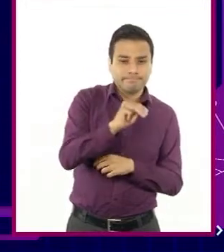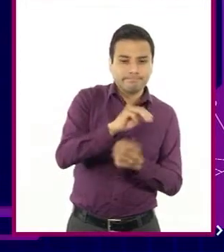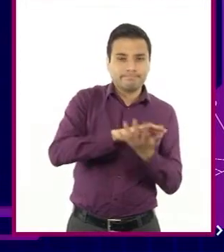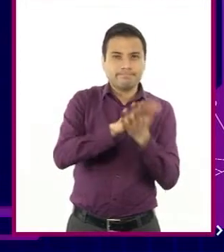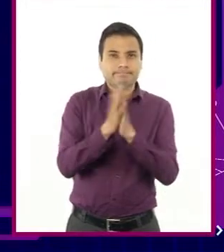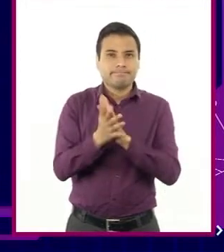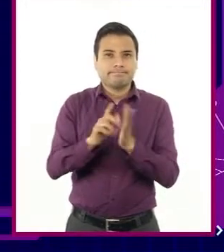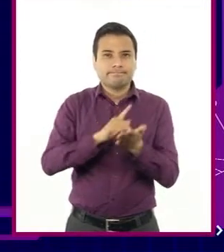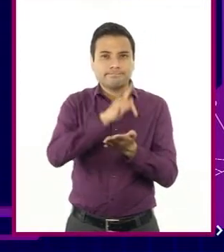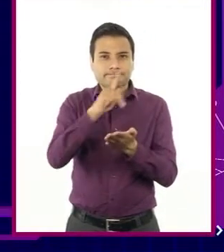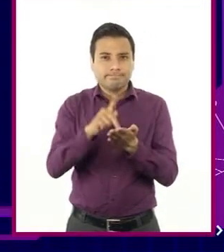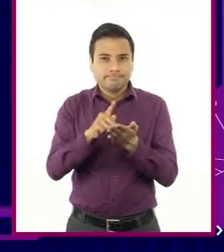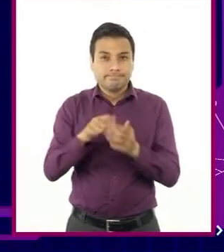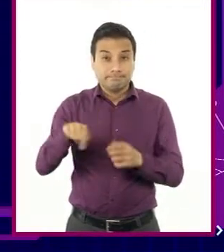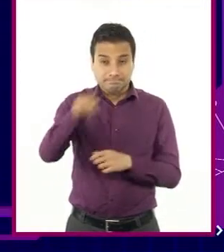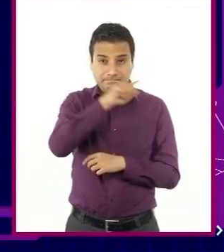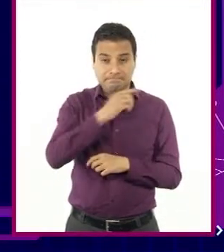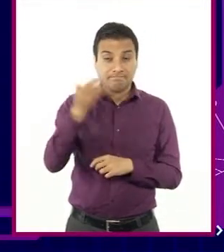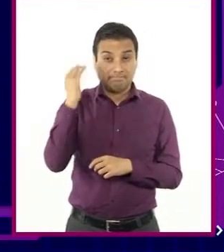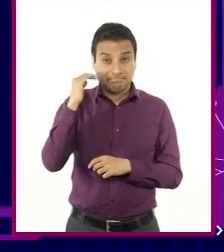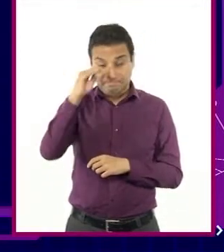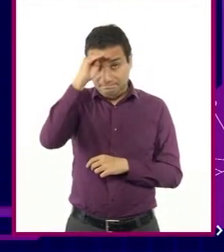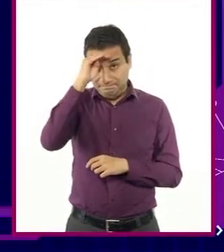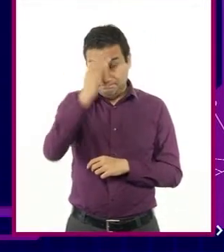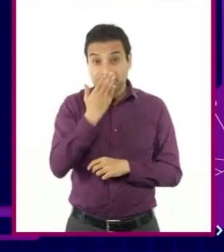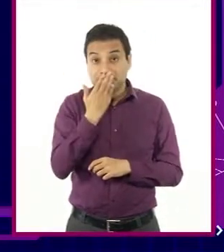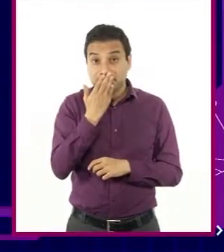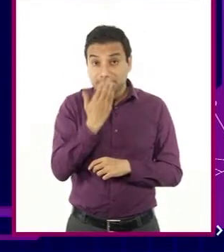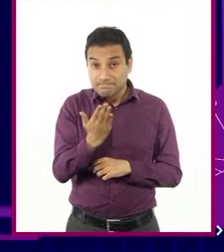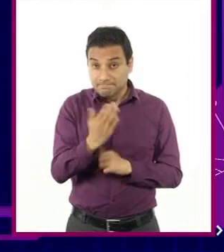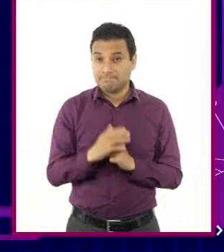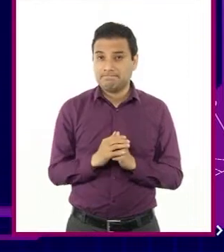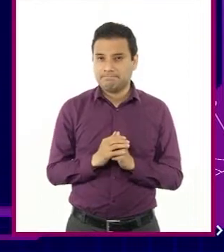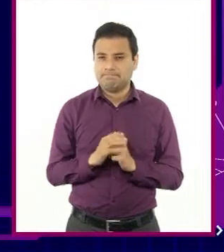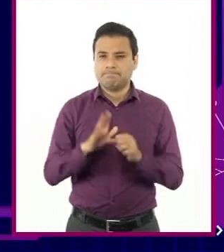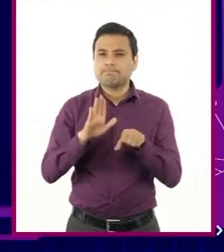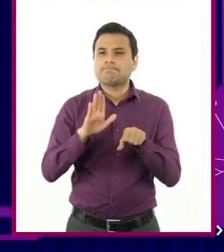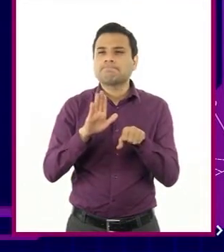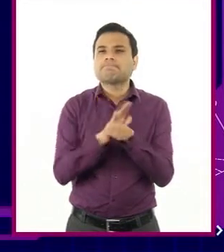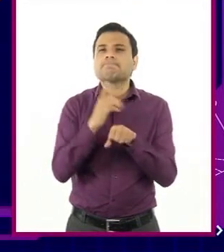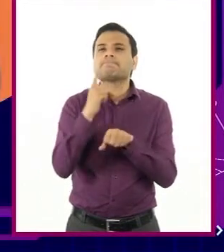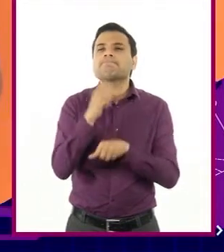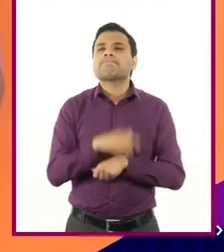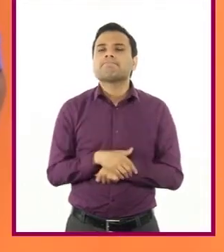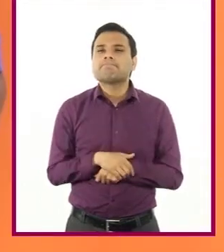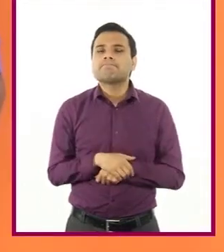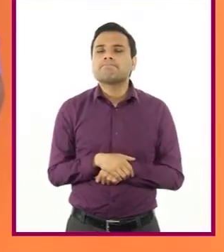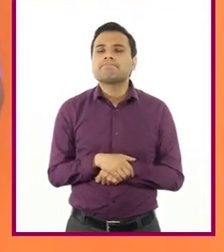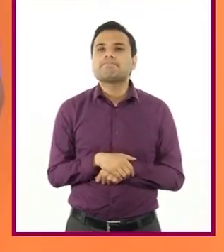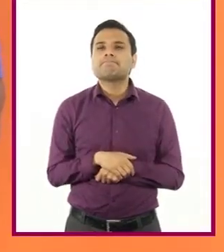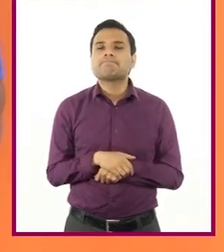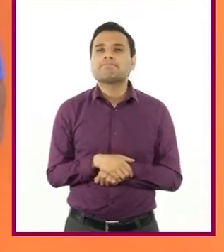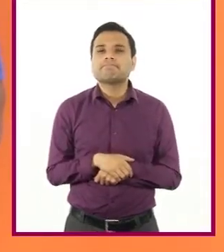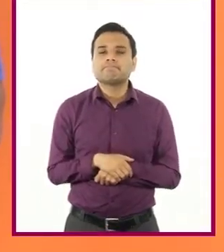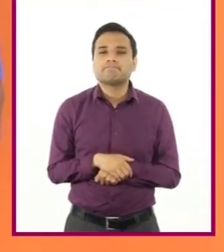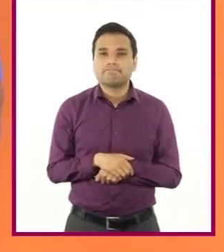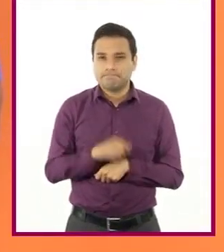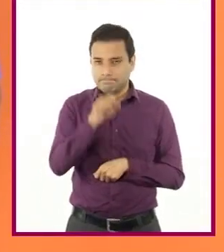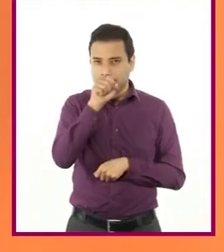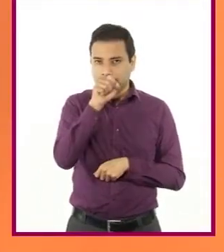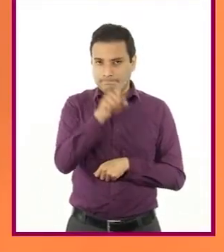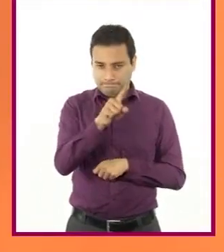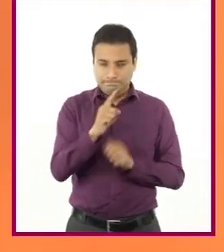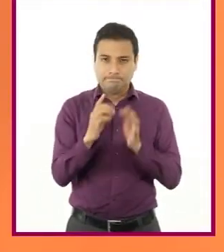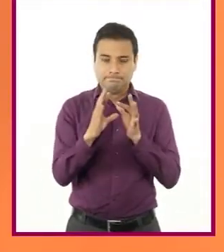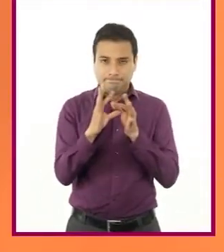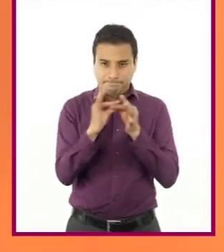tan acertada fue su estimación? ¿A qué piensan que se debió lo anterior? También determinamos que el resultado fue